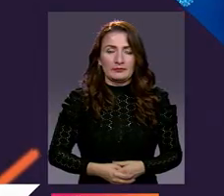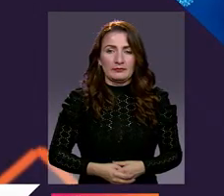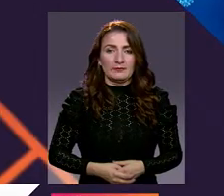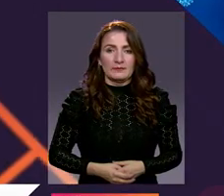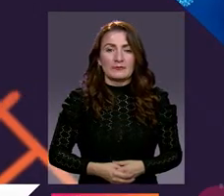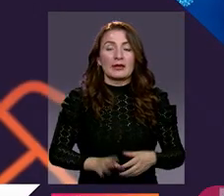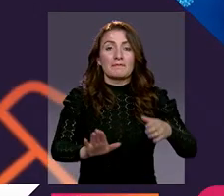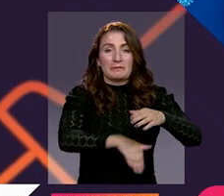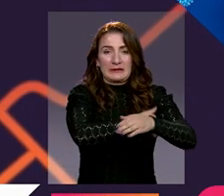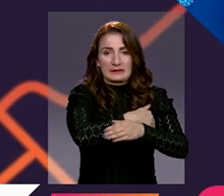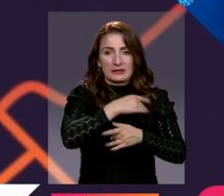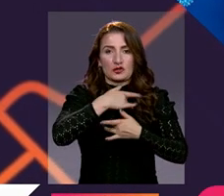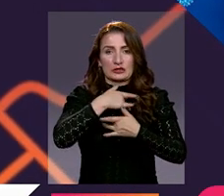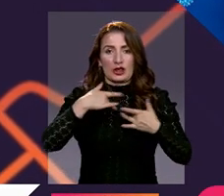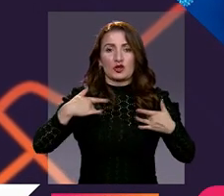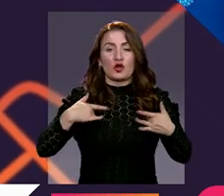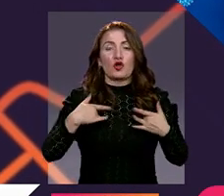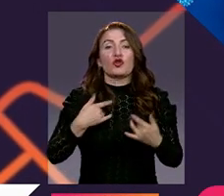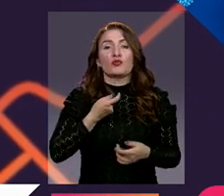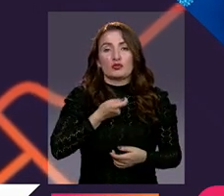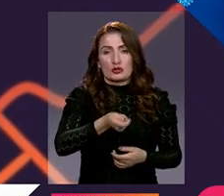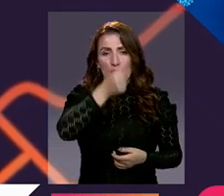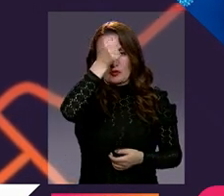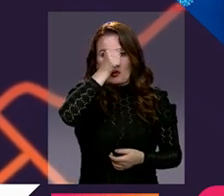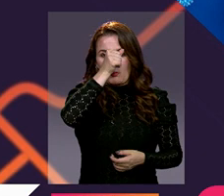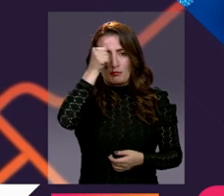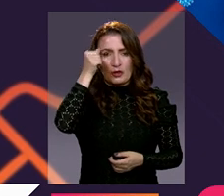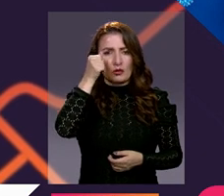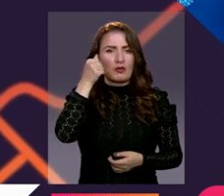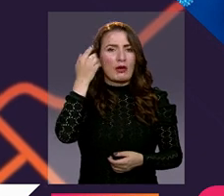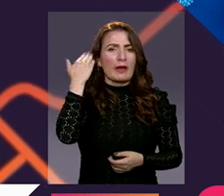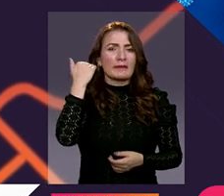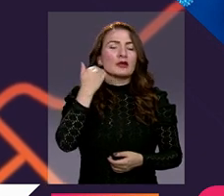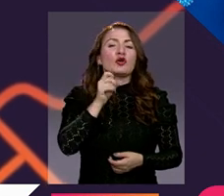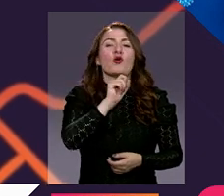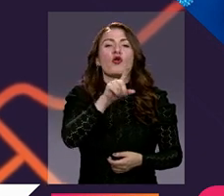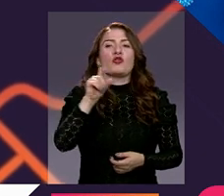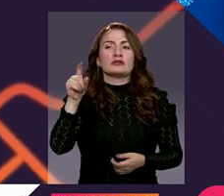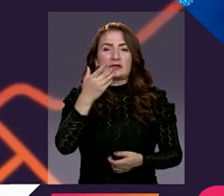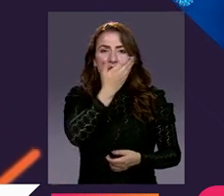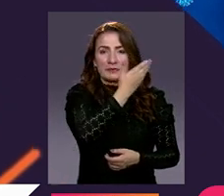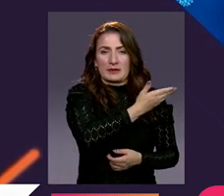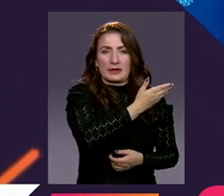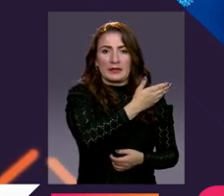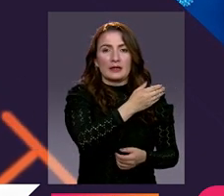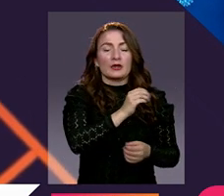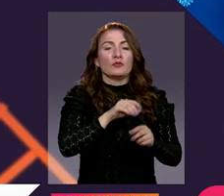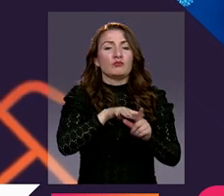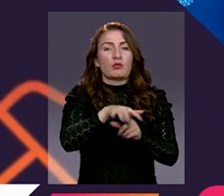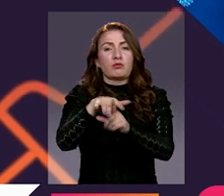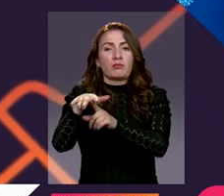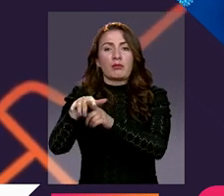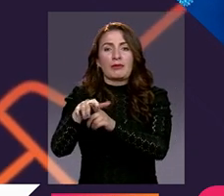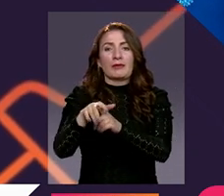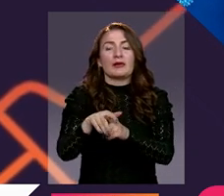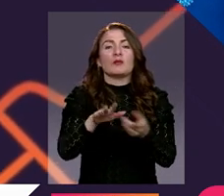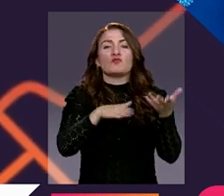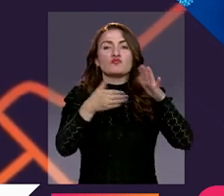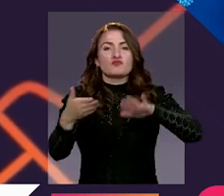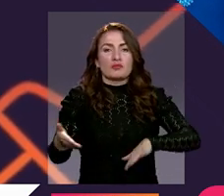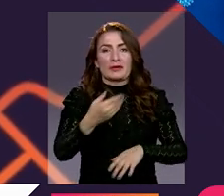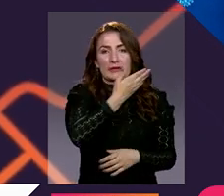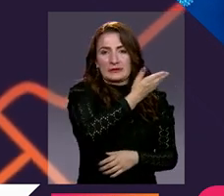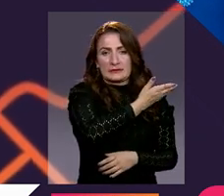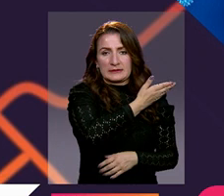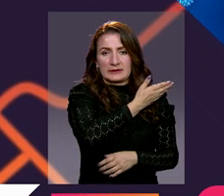El Ministerio de Salud informó este domingo sobre 11.048 nuevos contagios de COVID-19 y 330 muertes en las últimas